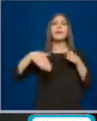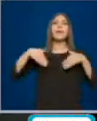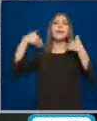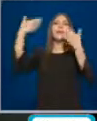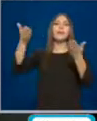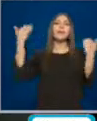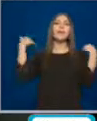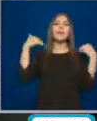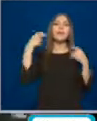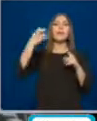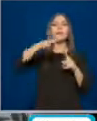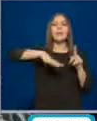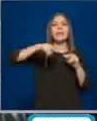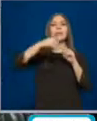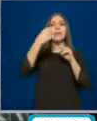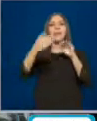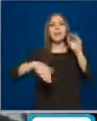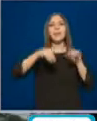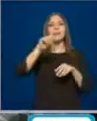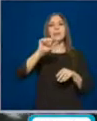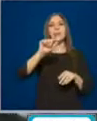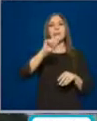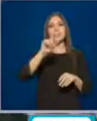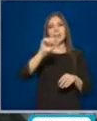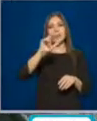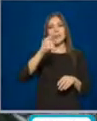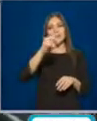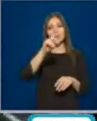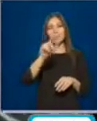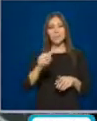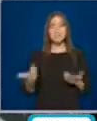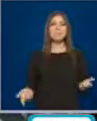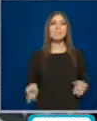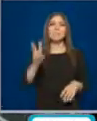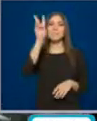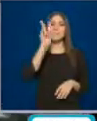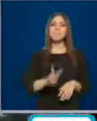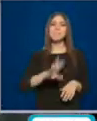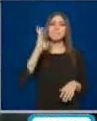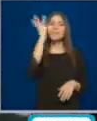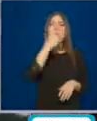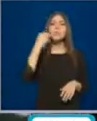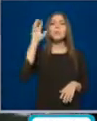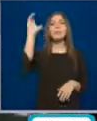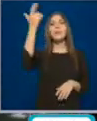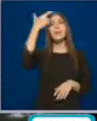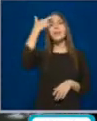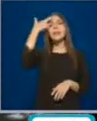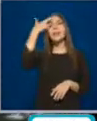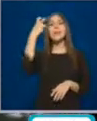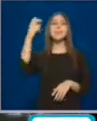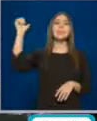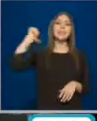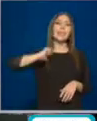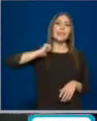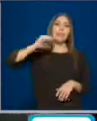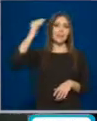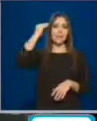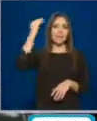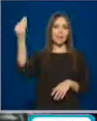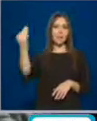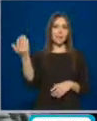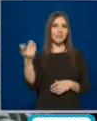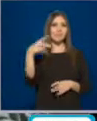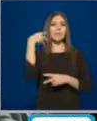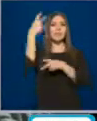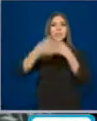la Zaragoza. ¡Ay, ay, ay! Ojitos pajaritos, pero qué bonito es recordar aquellos tiempos donde iban a